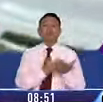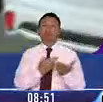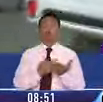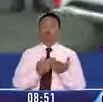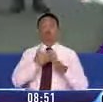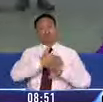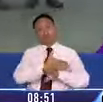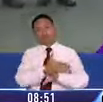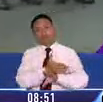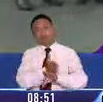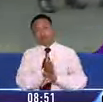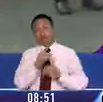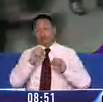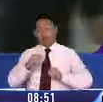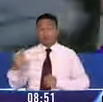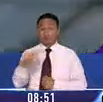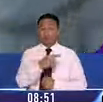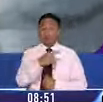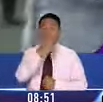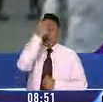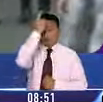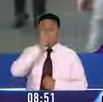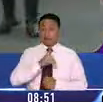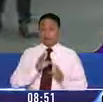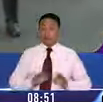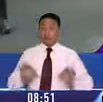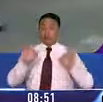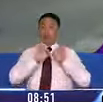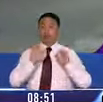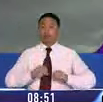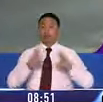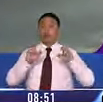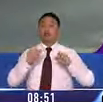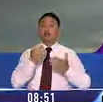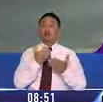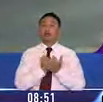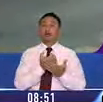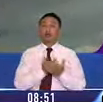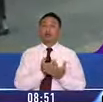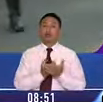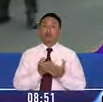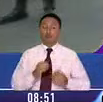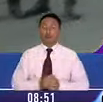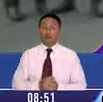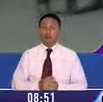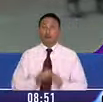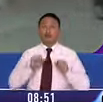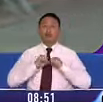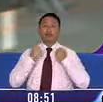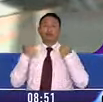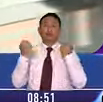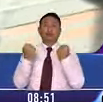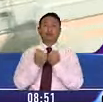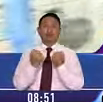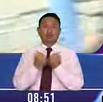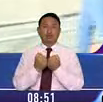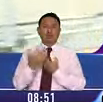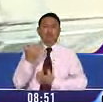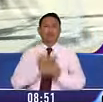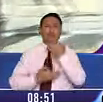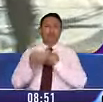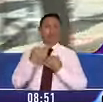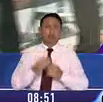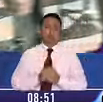gabinete ampliado. Se tomarán decisiones importantes también en el ámbito económico, en el ámbito social. Han indicado